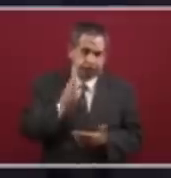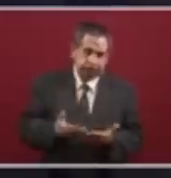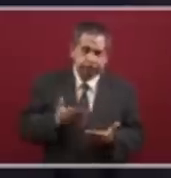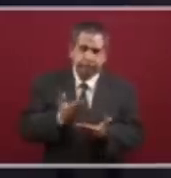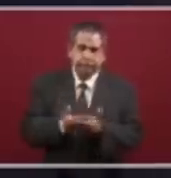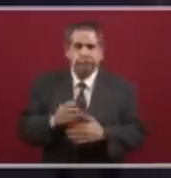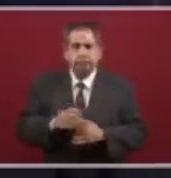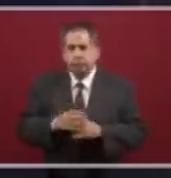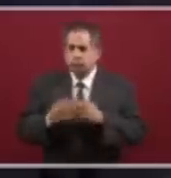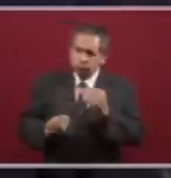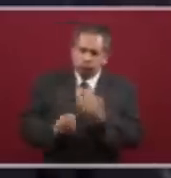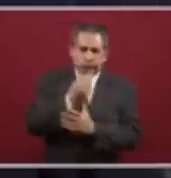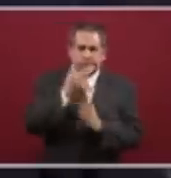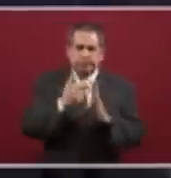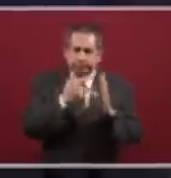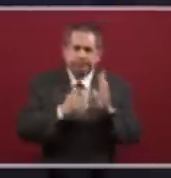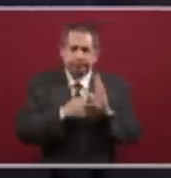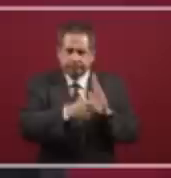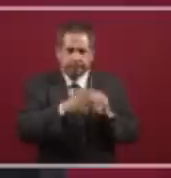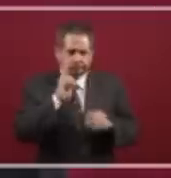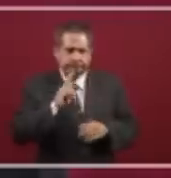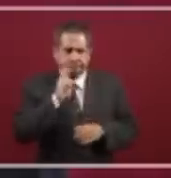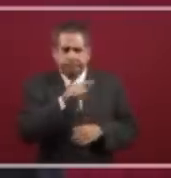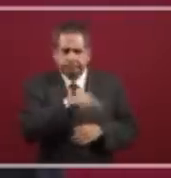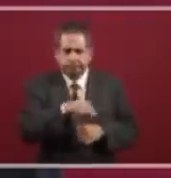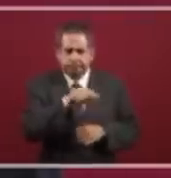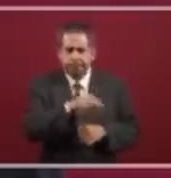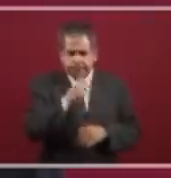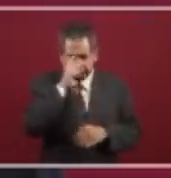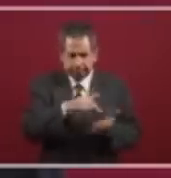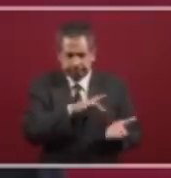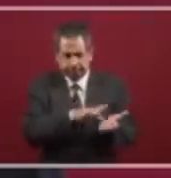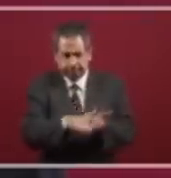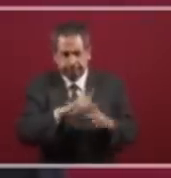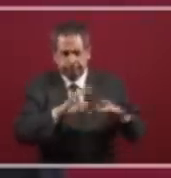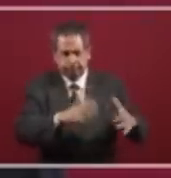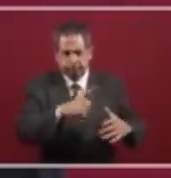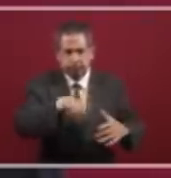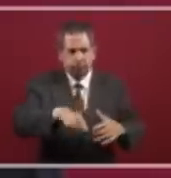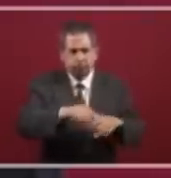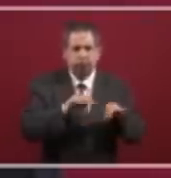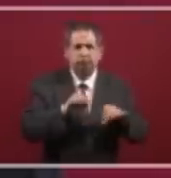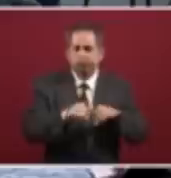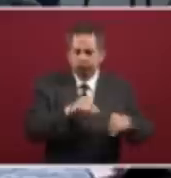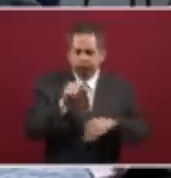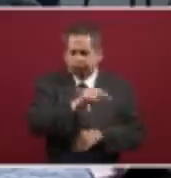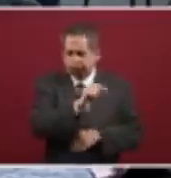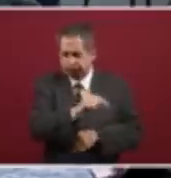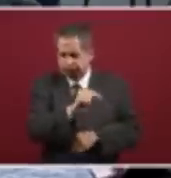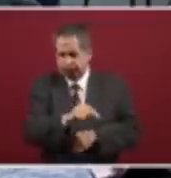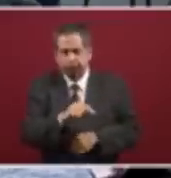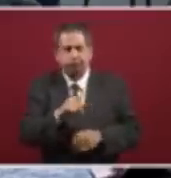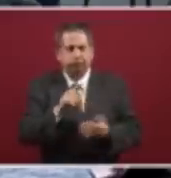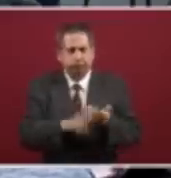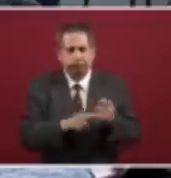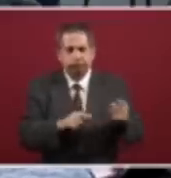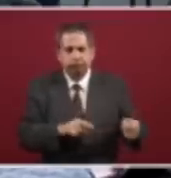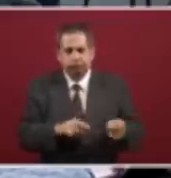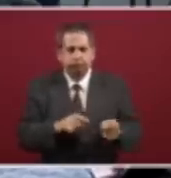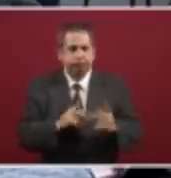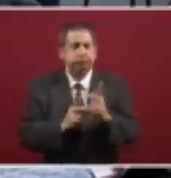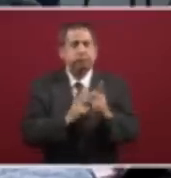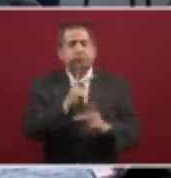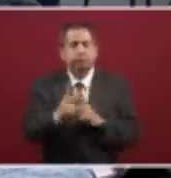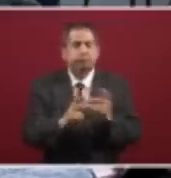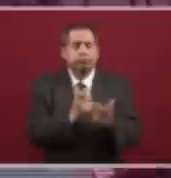nuevas medidas para apoyar a los trabajadores y créditos